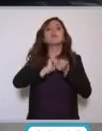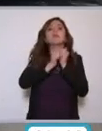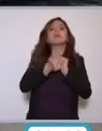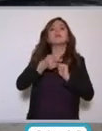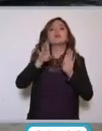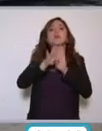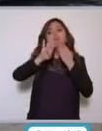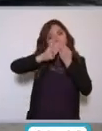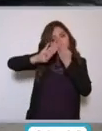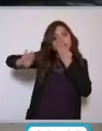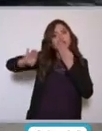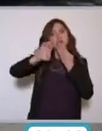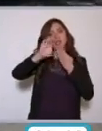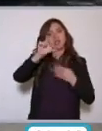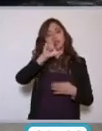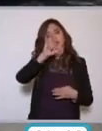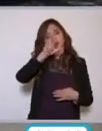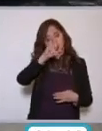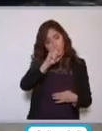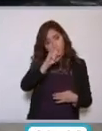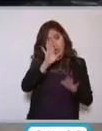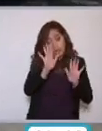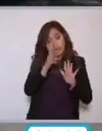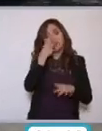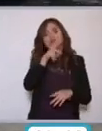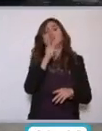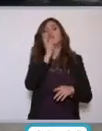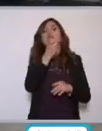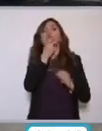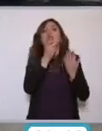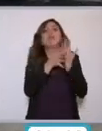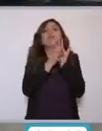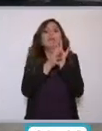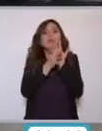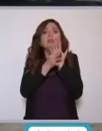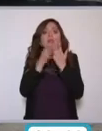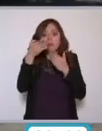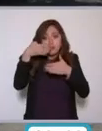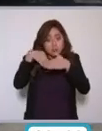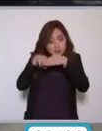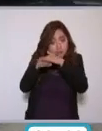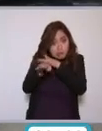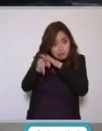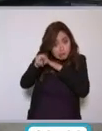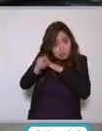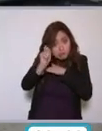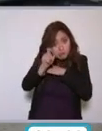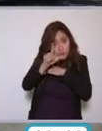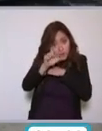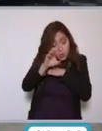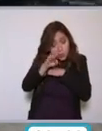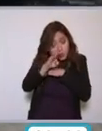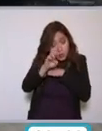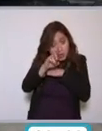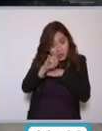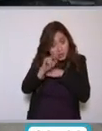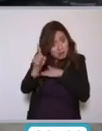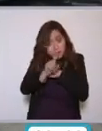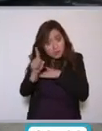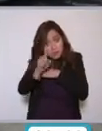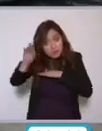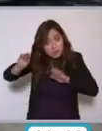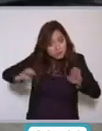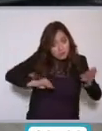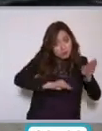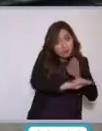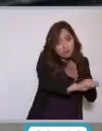al exilio. Pero resulta que no los ingresan a Lecumberri, a la penitenciaría,